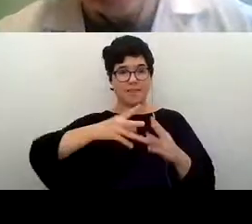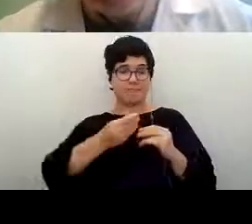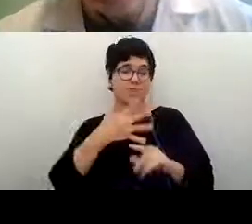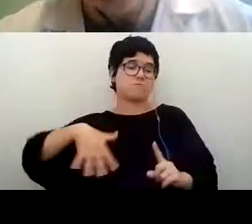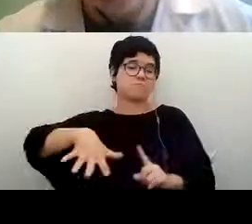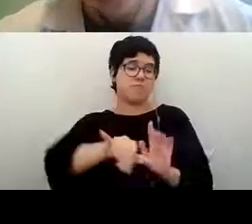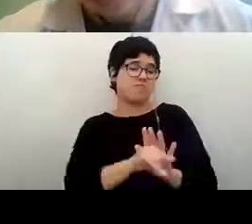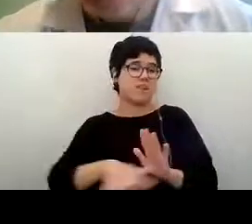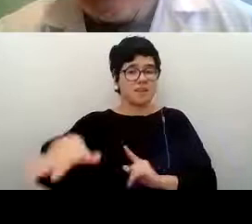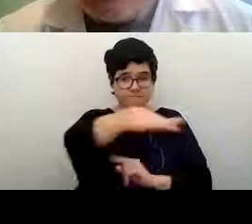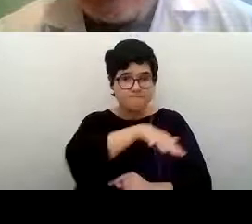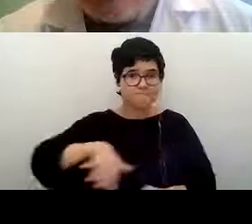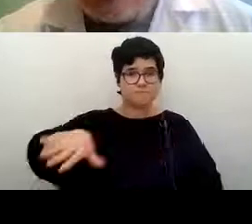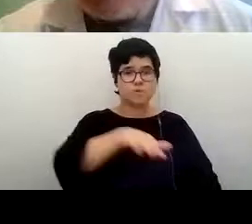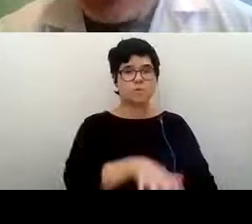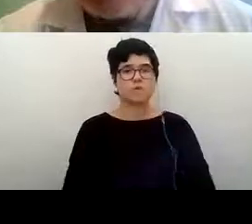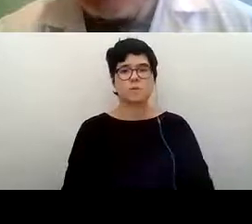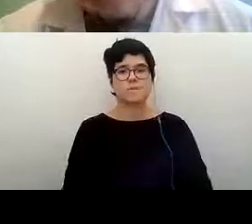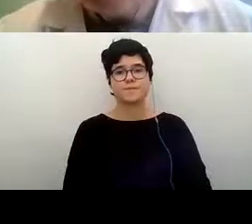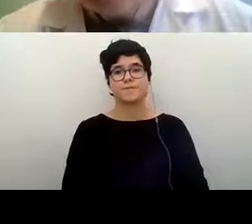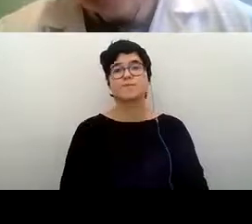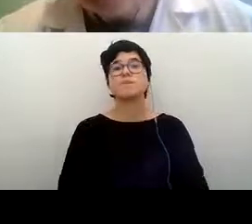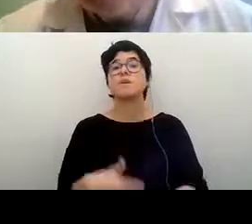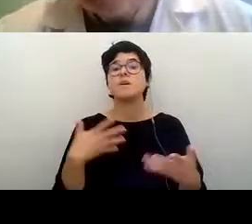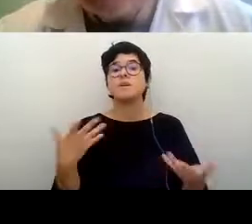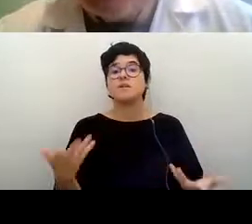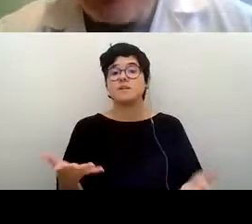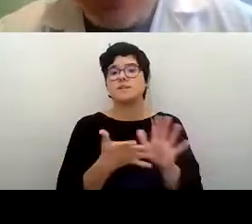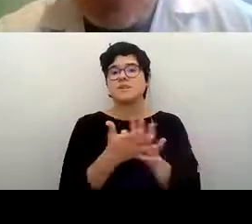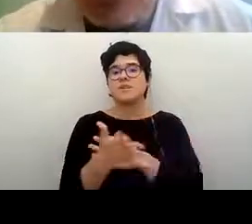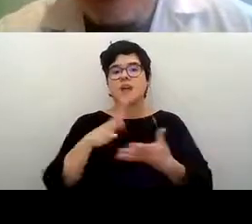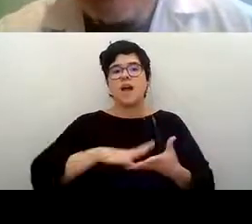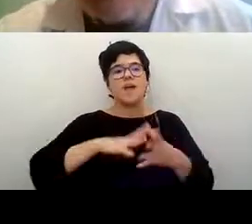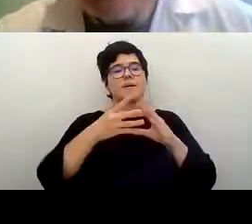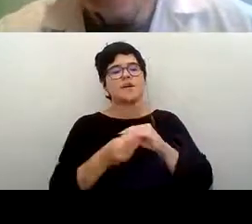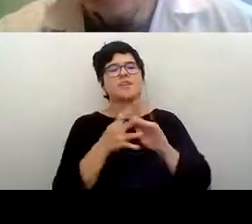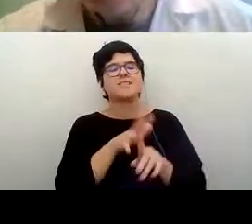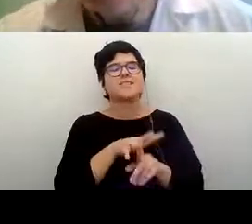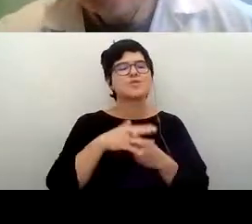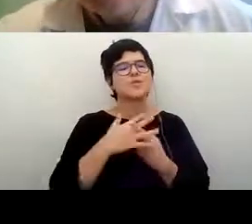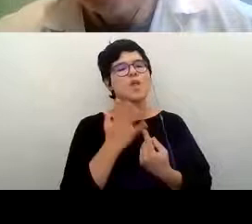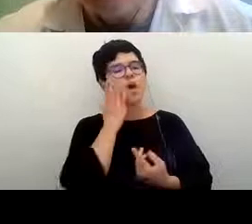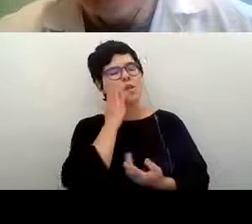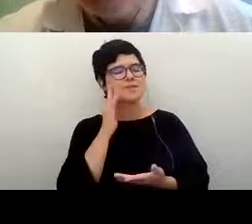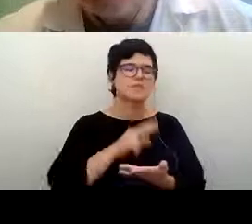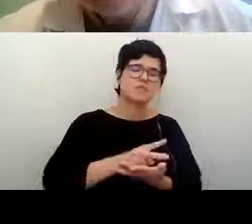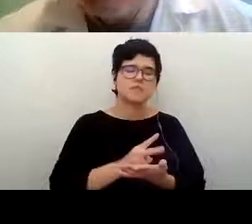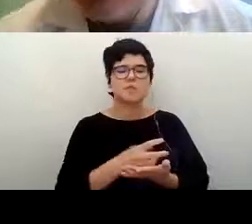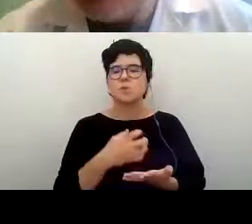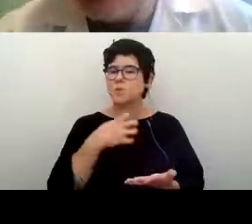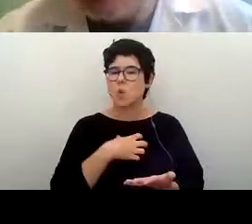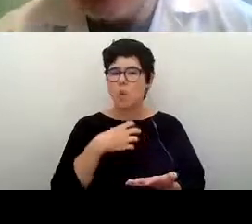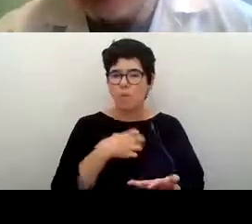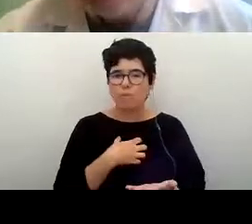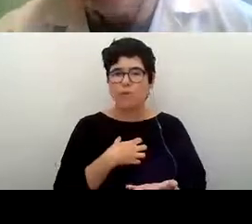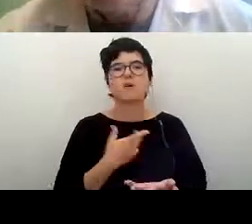tenemos habitualmente. Por tanto, como adaptógeno estaría indicado en situaciones de insomnio, de ansiedad y como eficaz reconstituyente,